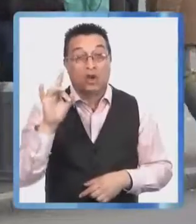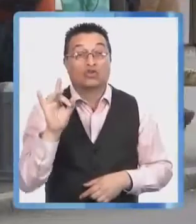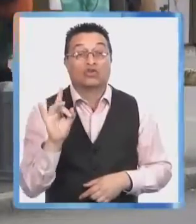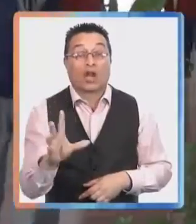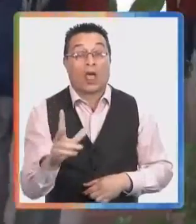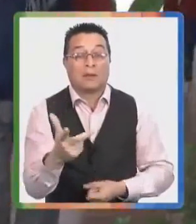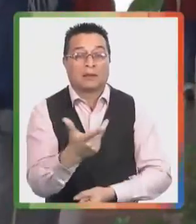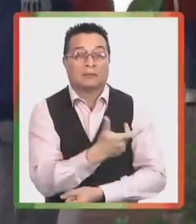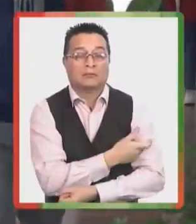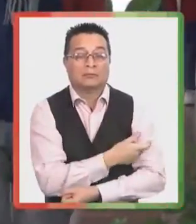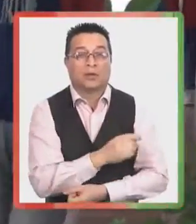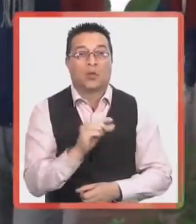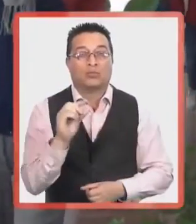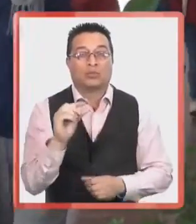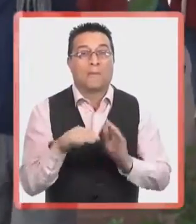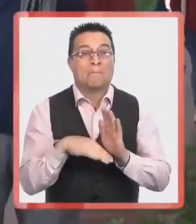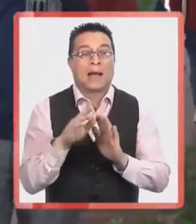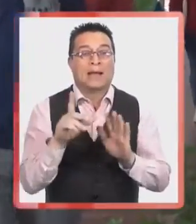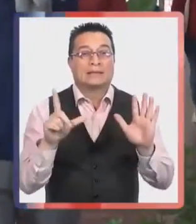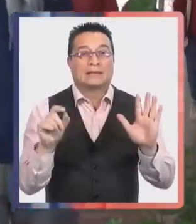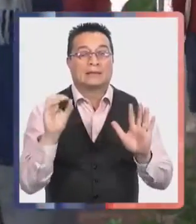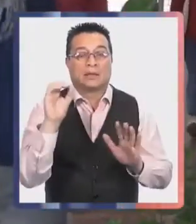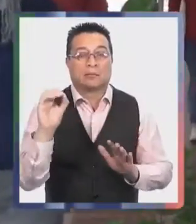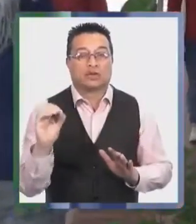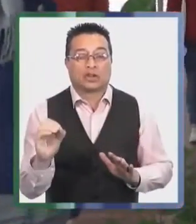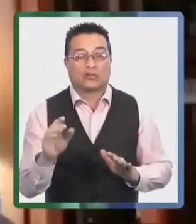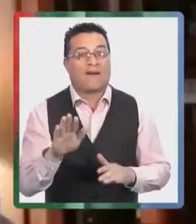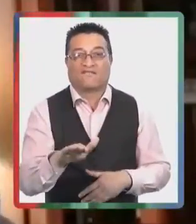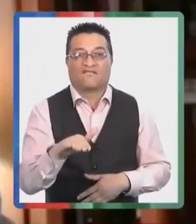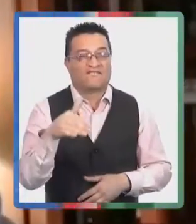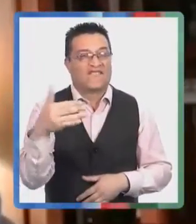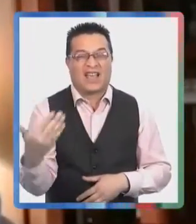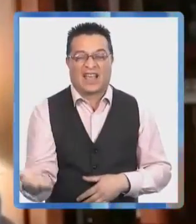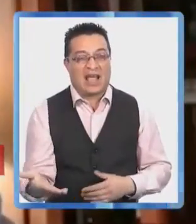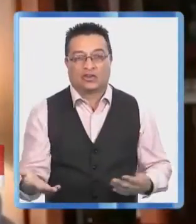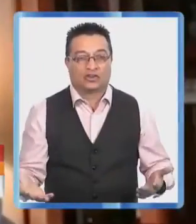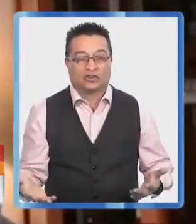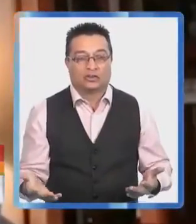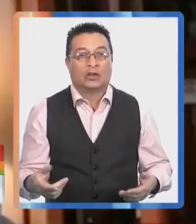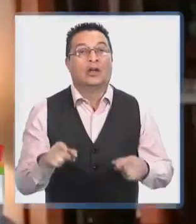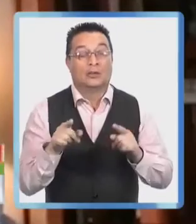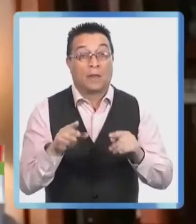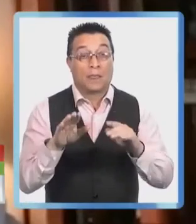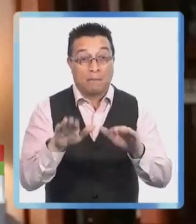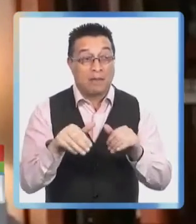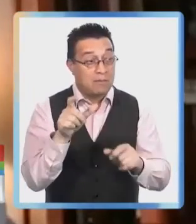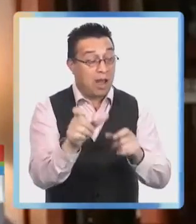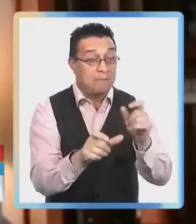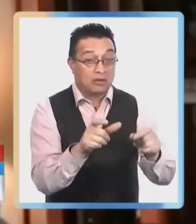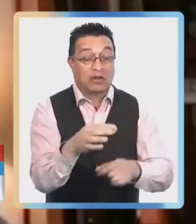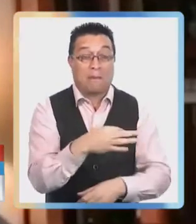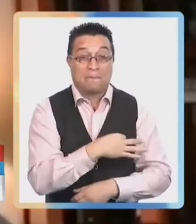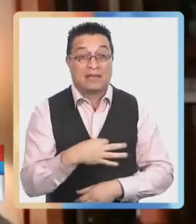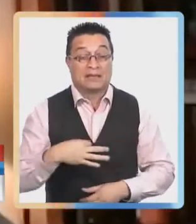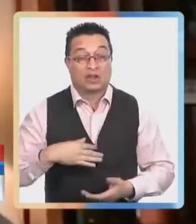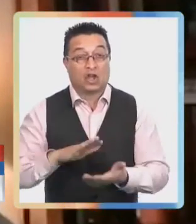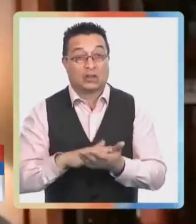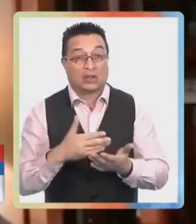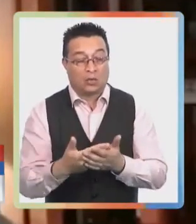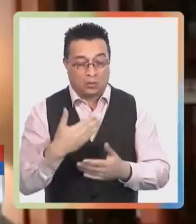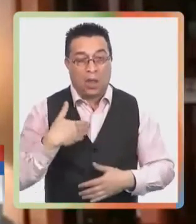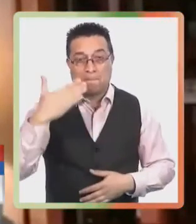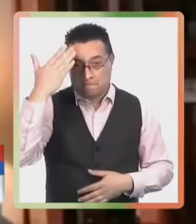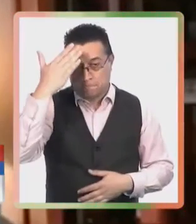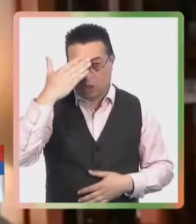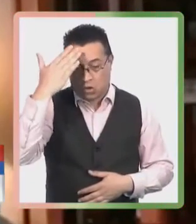embargo, solo está vacunado un poco más del 70%. Un fracaso total. Y la misma gente del Ministerio de Salud está